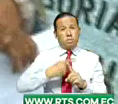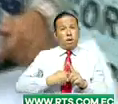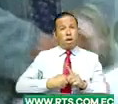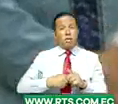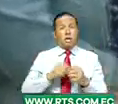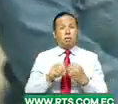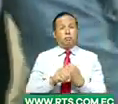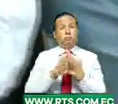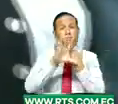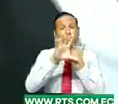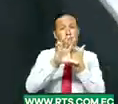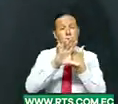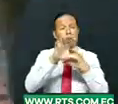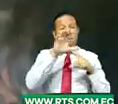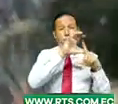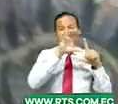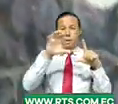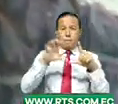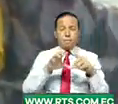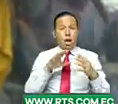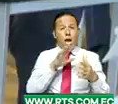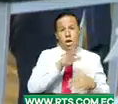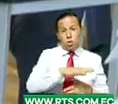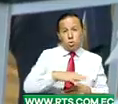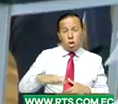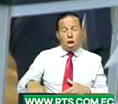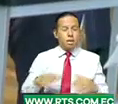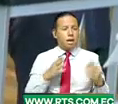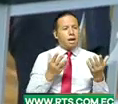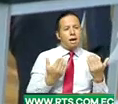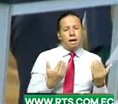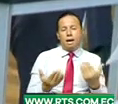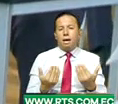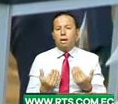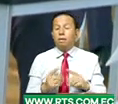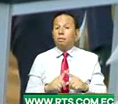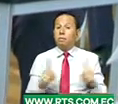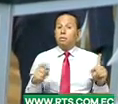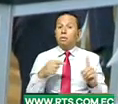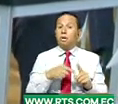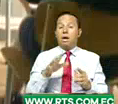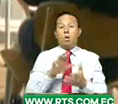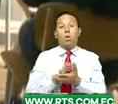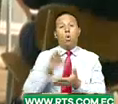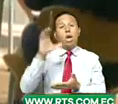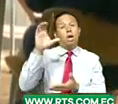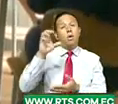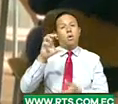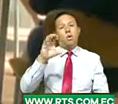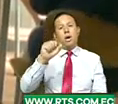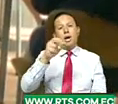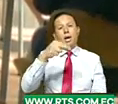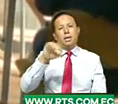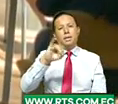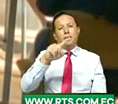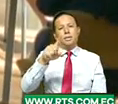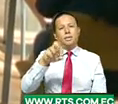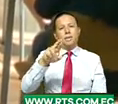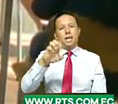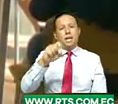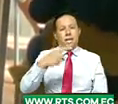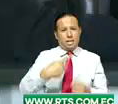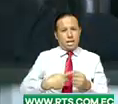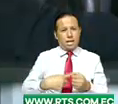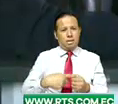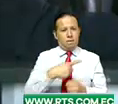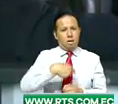con ilusión y entusiasmo, los estudiantes de bachillerato de la Unidad Educativa Manuela Cañizares de Quito volvieron a las aulas de manera